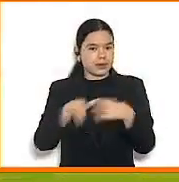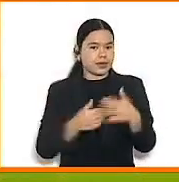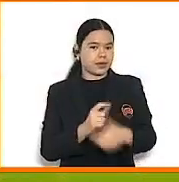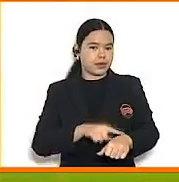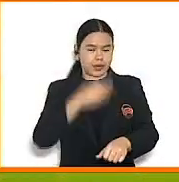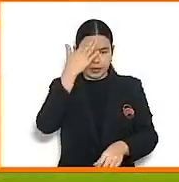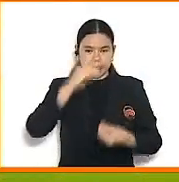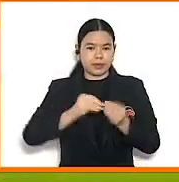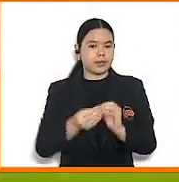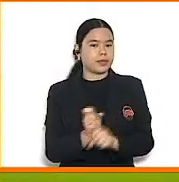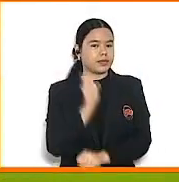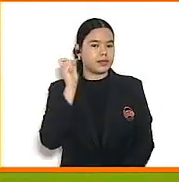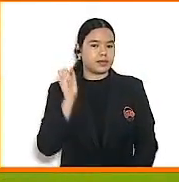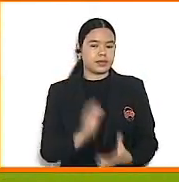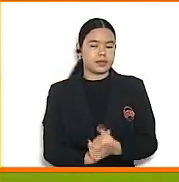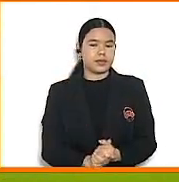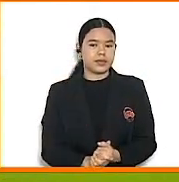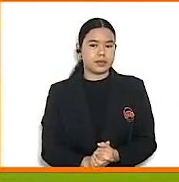número favorecido es...